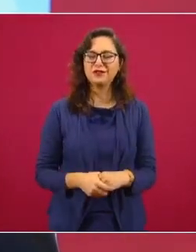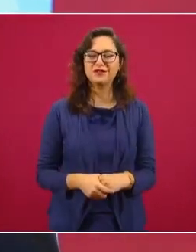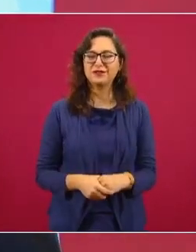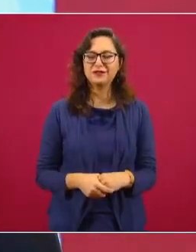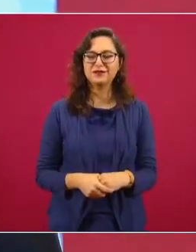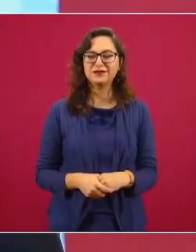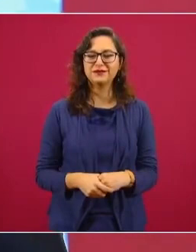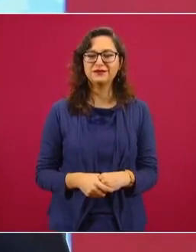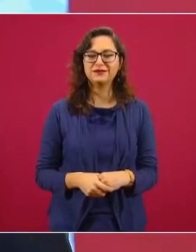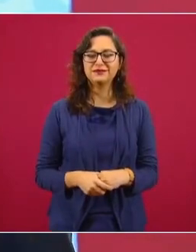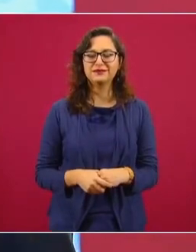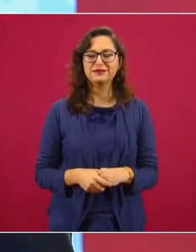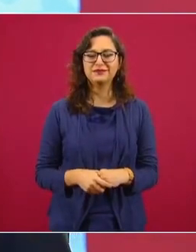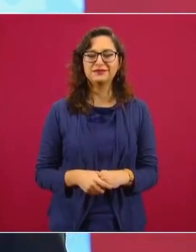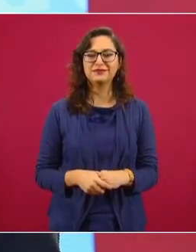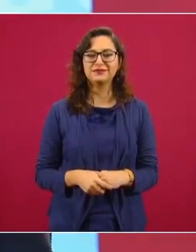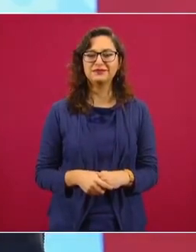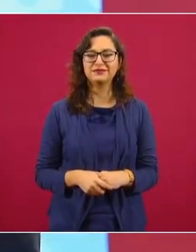O sea,